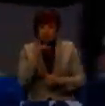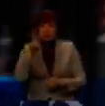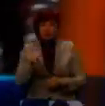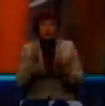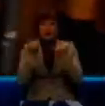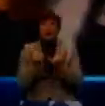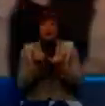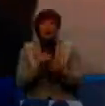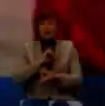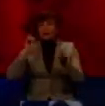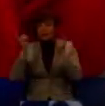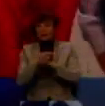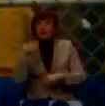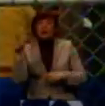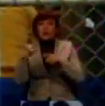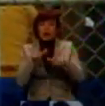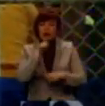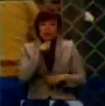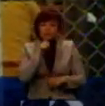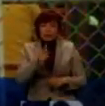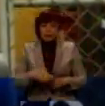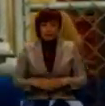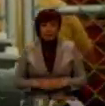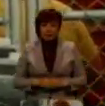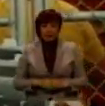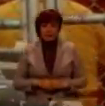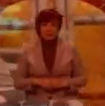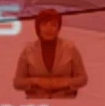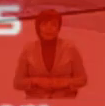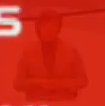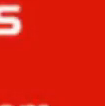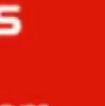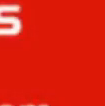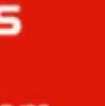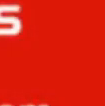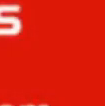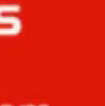fue trasladado al Centro Regional de la Tacunga. En Quito, Andrea Samaniego, 24 horas.